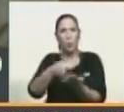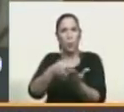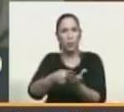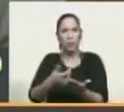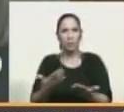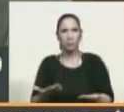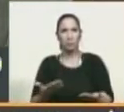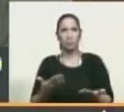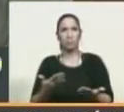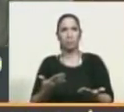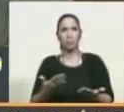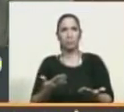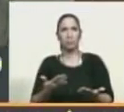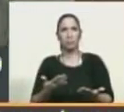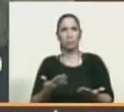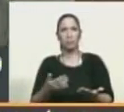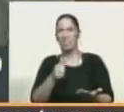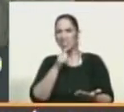El Estado.